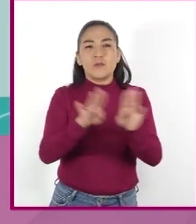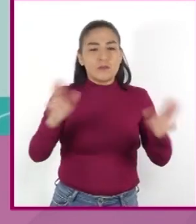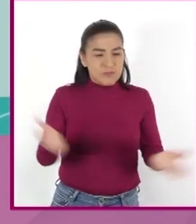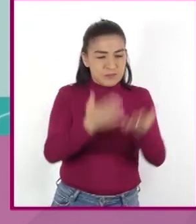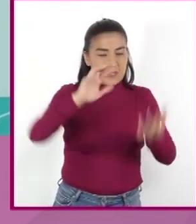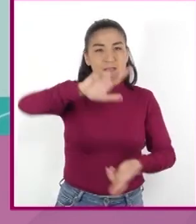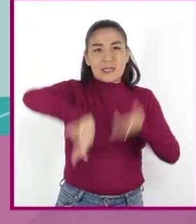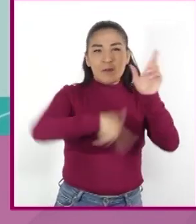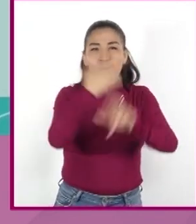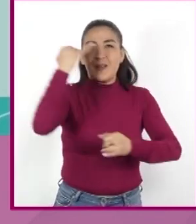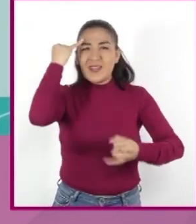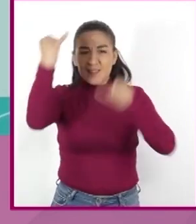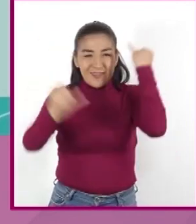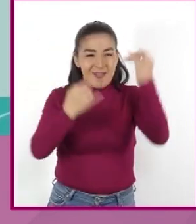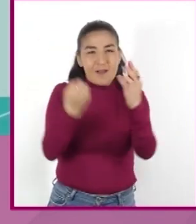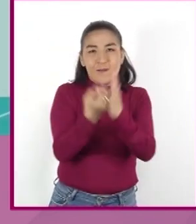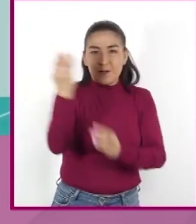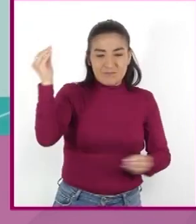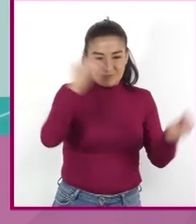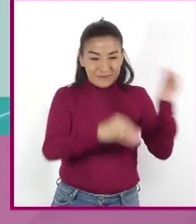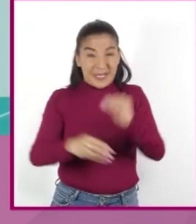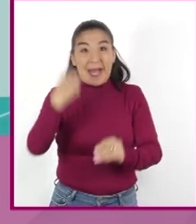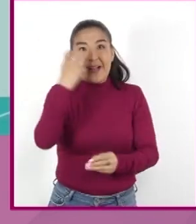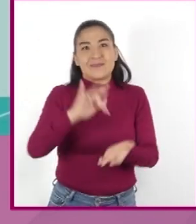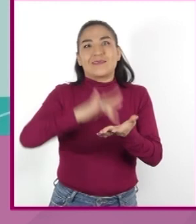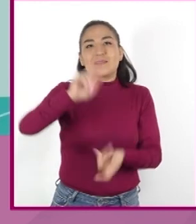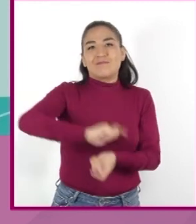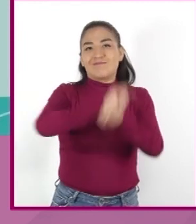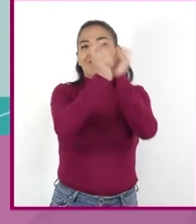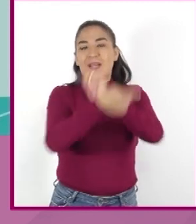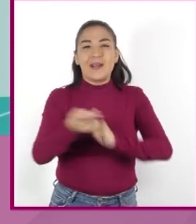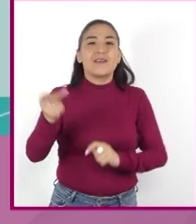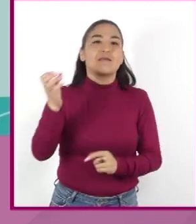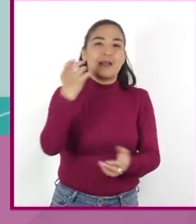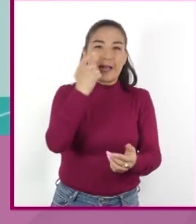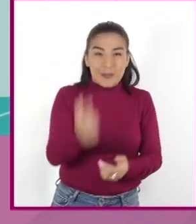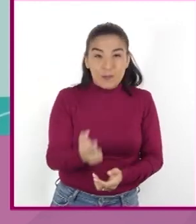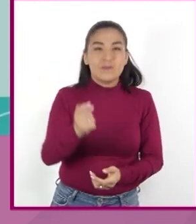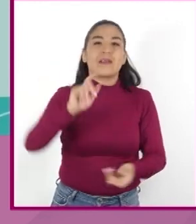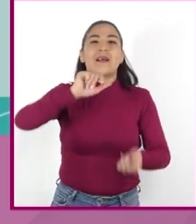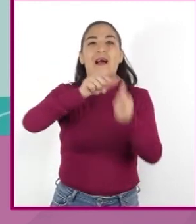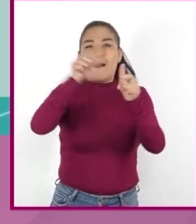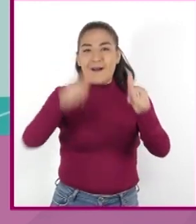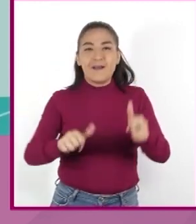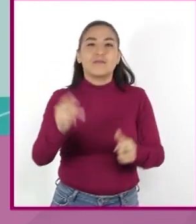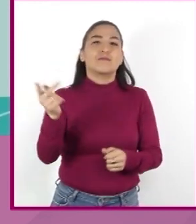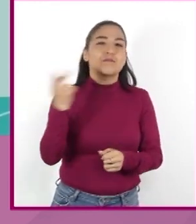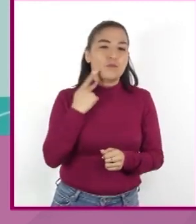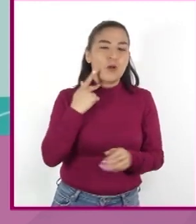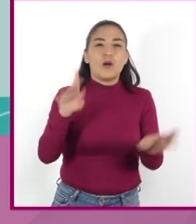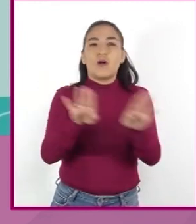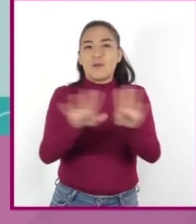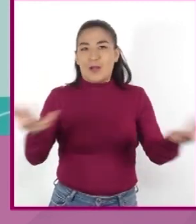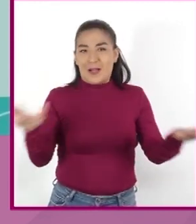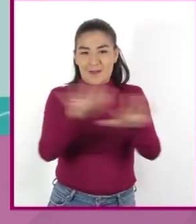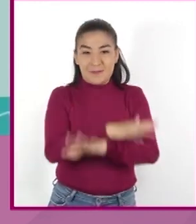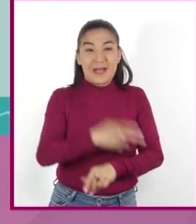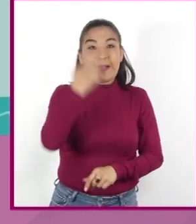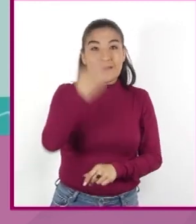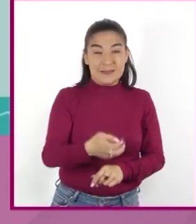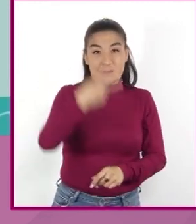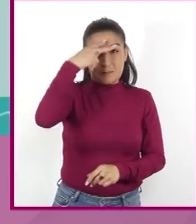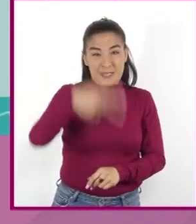ideas, lo que transformó la economía, la política y las artes en todo el mundo. En México, es en la Constitución